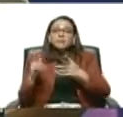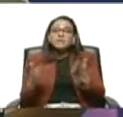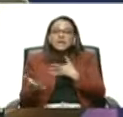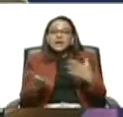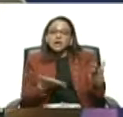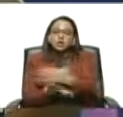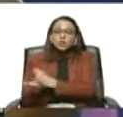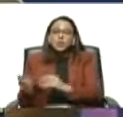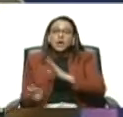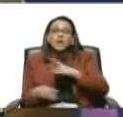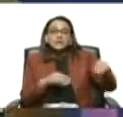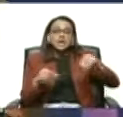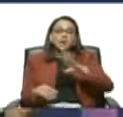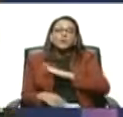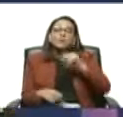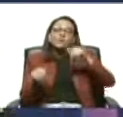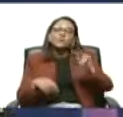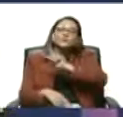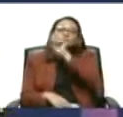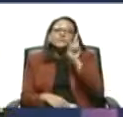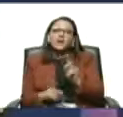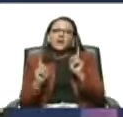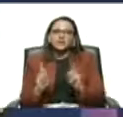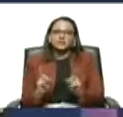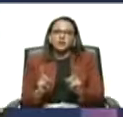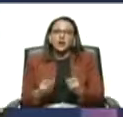su territorio esequivo. Pero